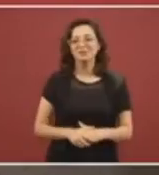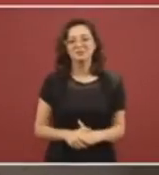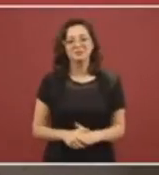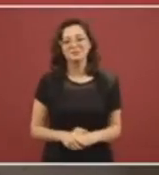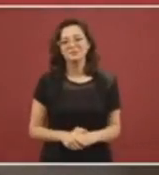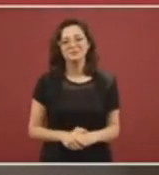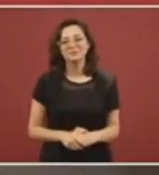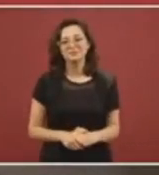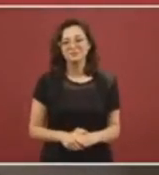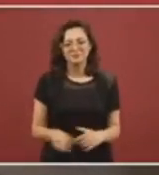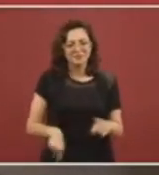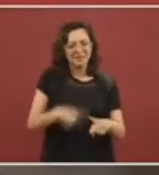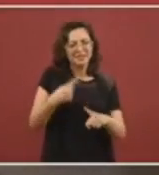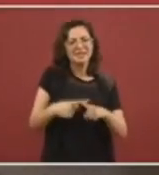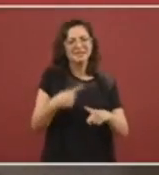¿Quiénes son?